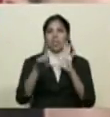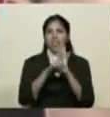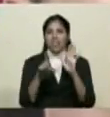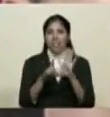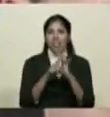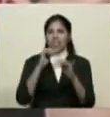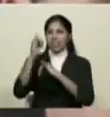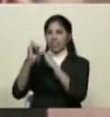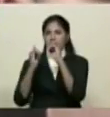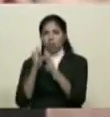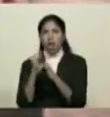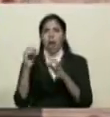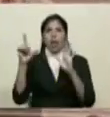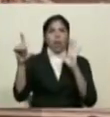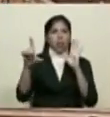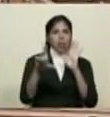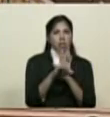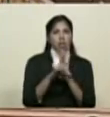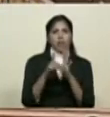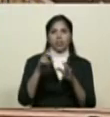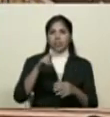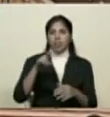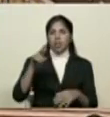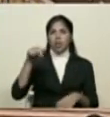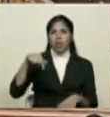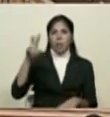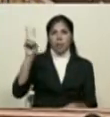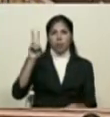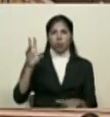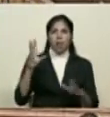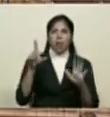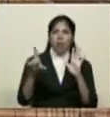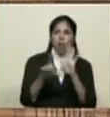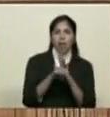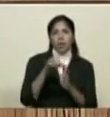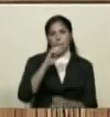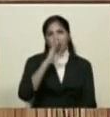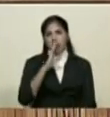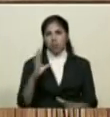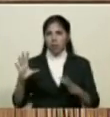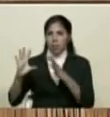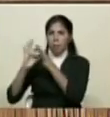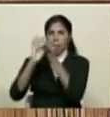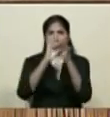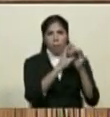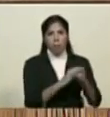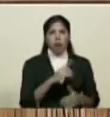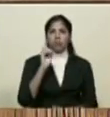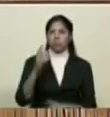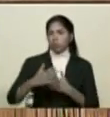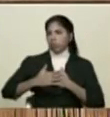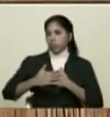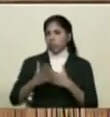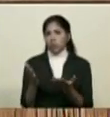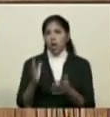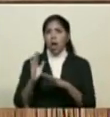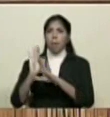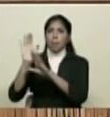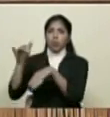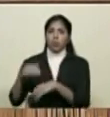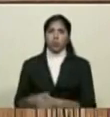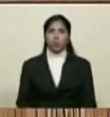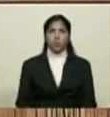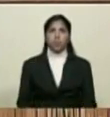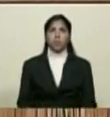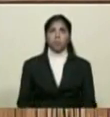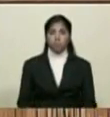convenios internacionales que regulan la materia. Muy importante esto, a